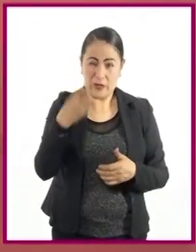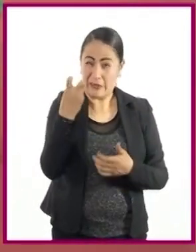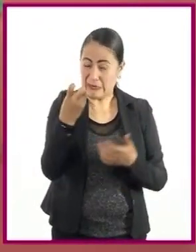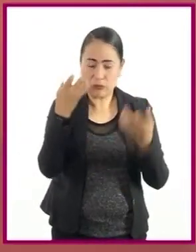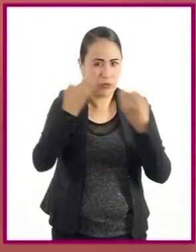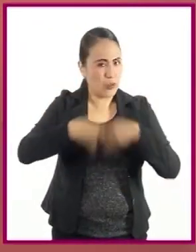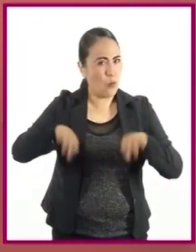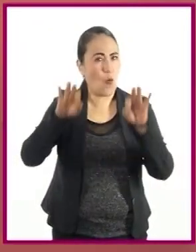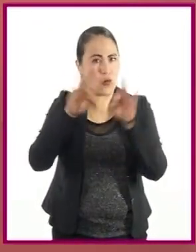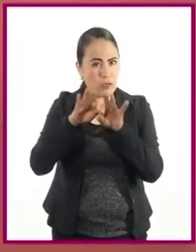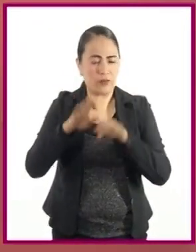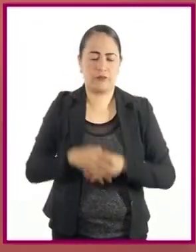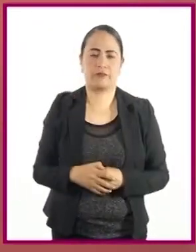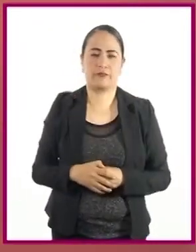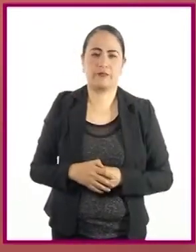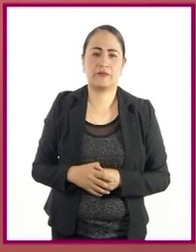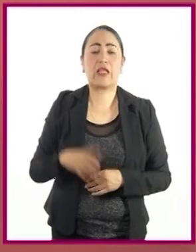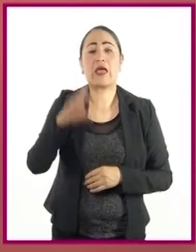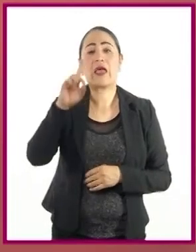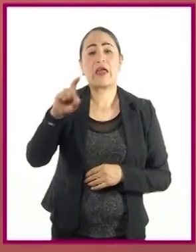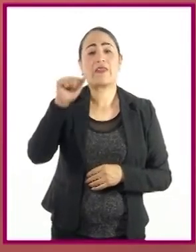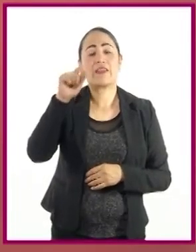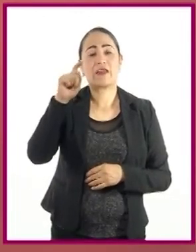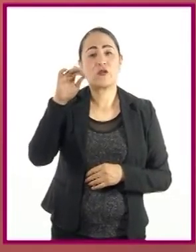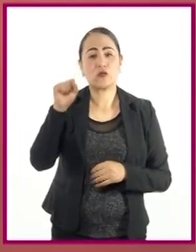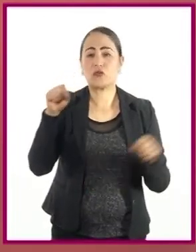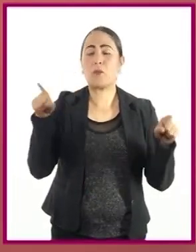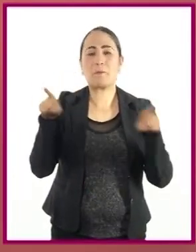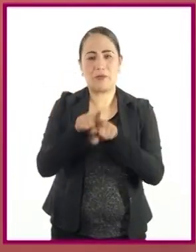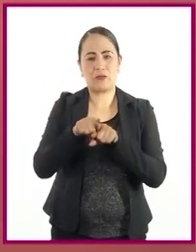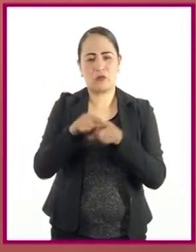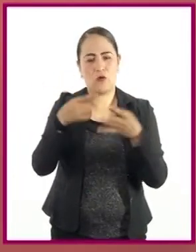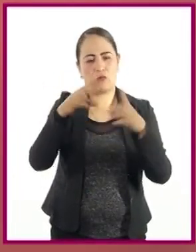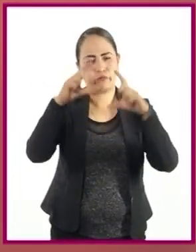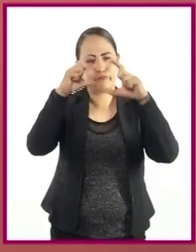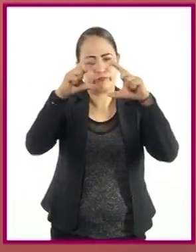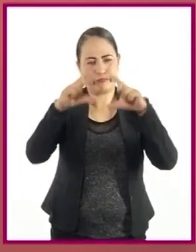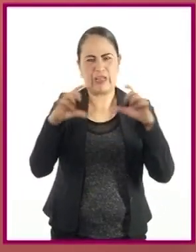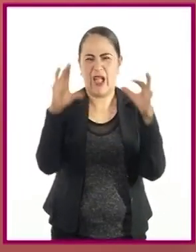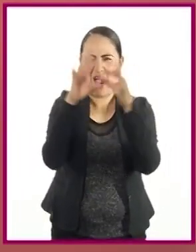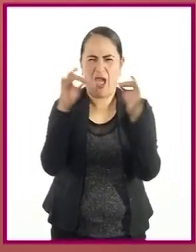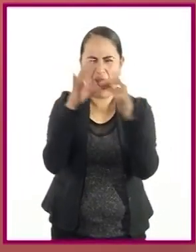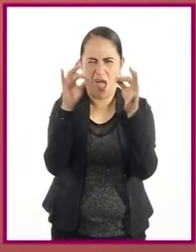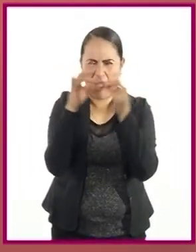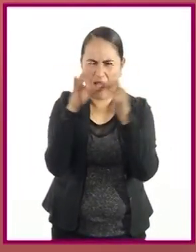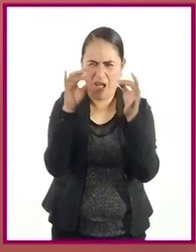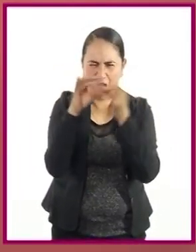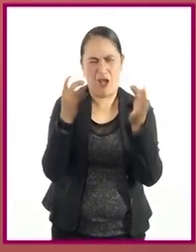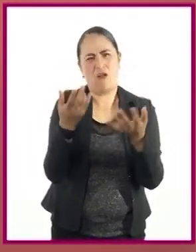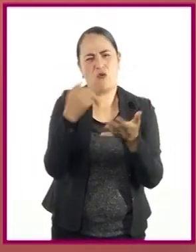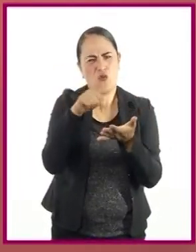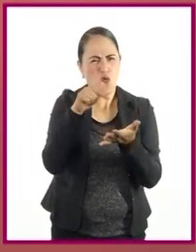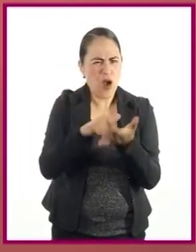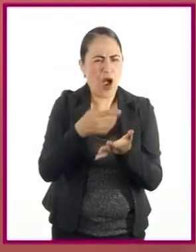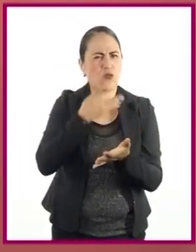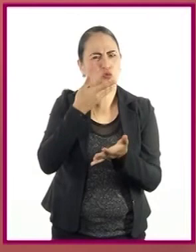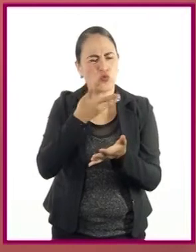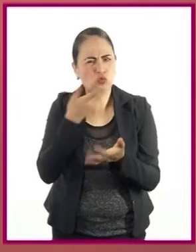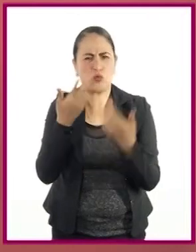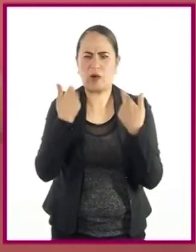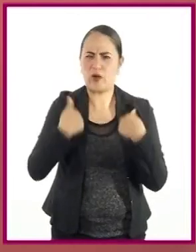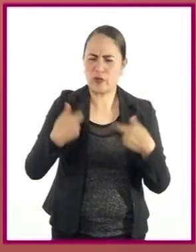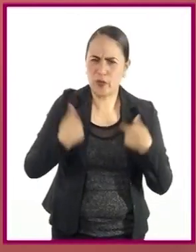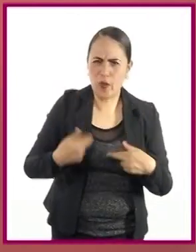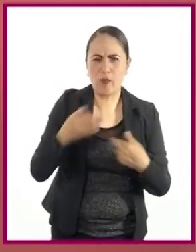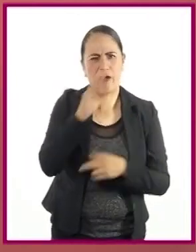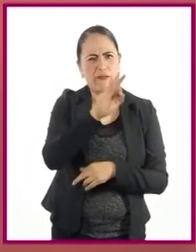datos también se encuentran en el texto narrativo, cuando el autor hace la descripción de lugares, costumbres, formas de vestir y